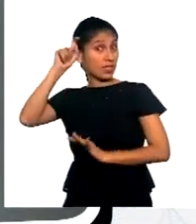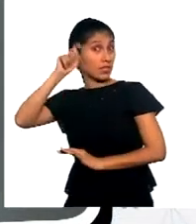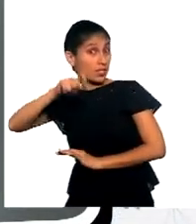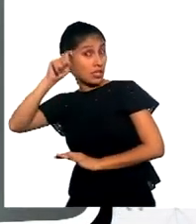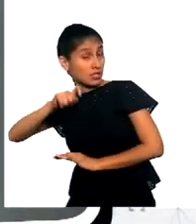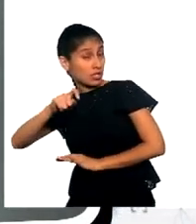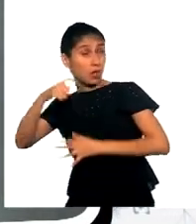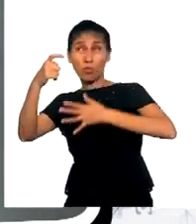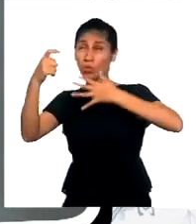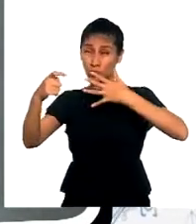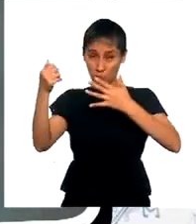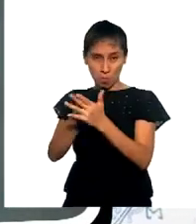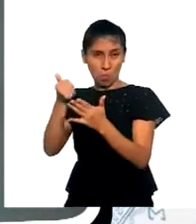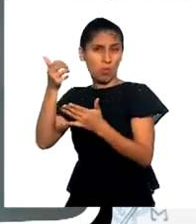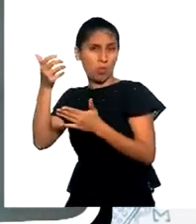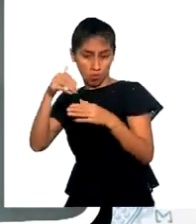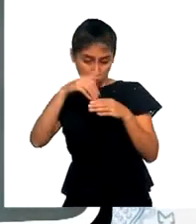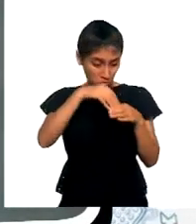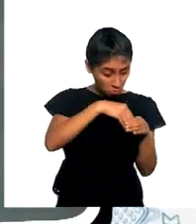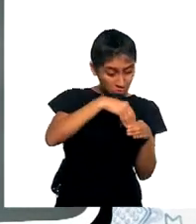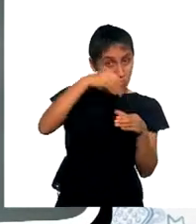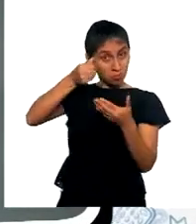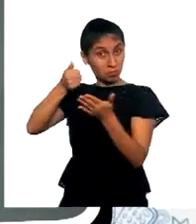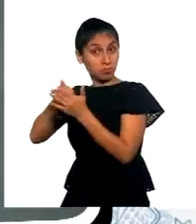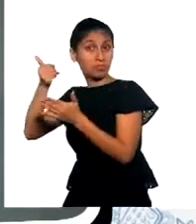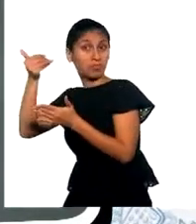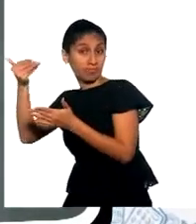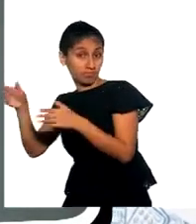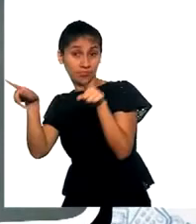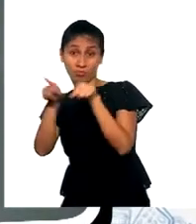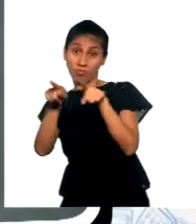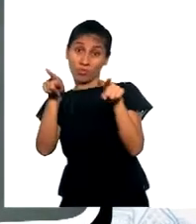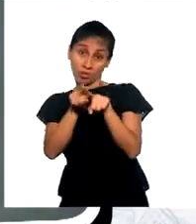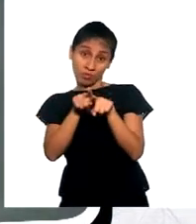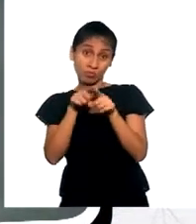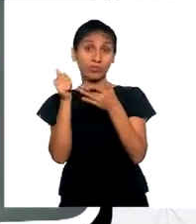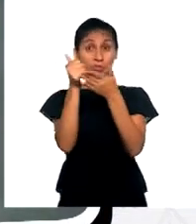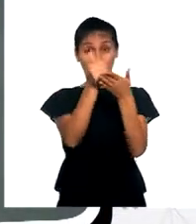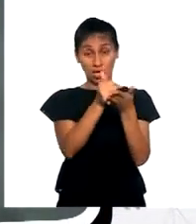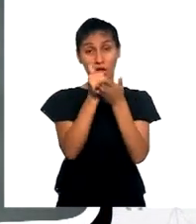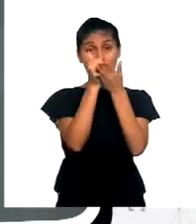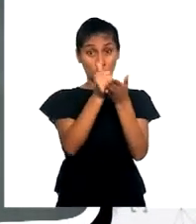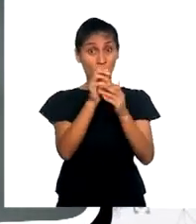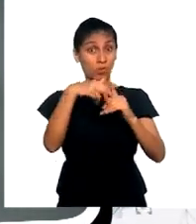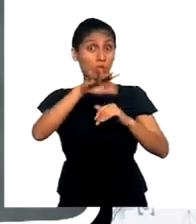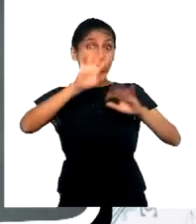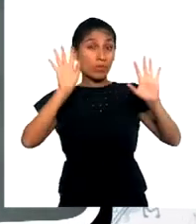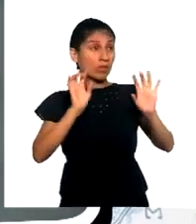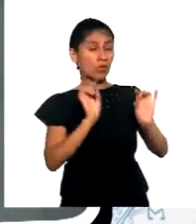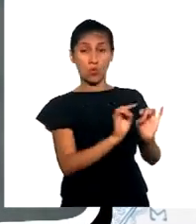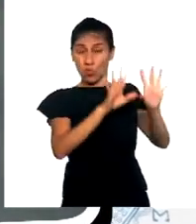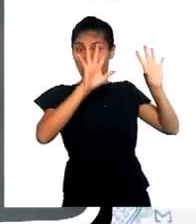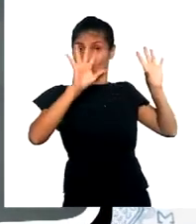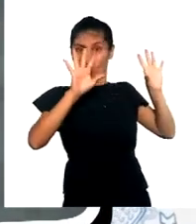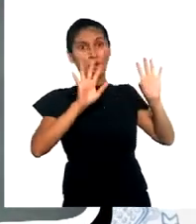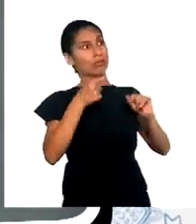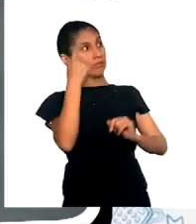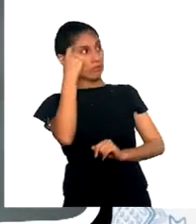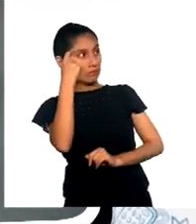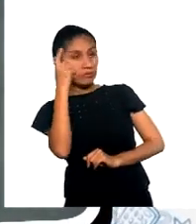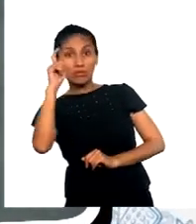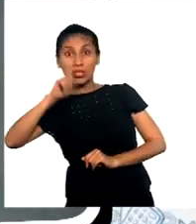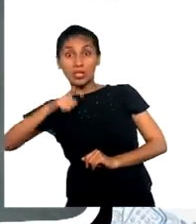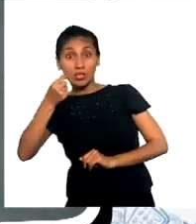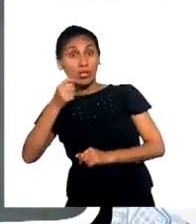tienen necesidad de endeudarse ahorrar es muy importante porque te permite estar prevenidos todos estamos expuestos a sufrir en algún momento algún